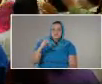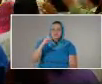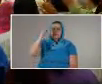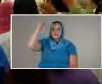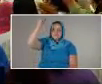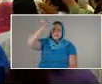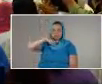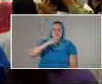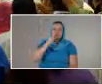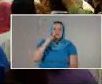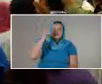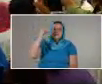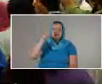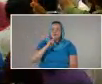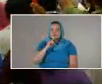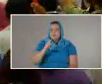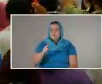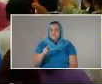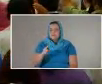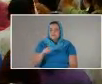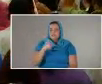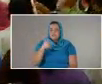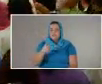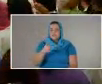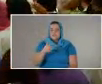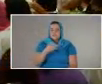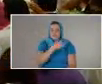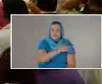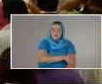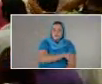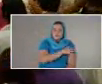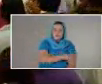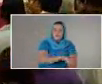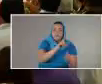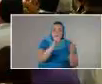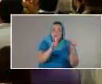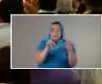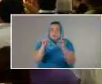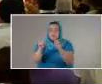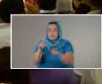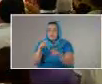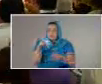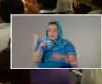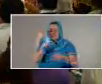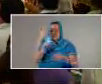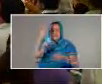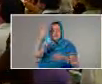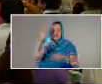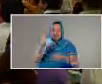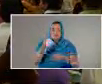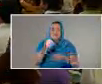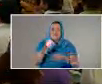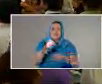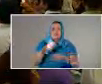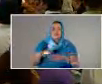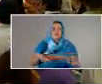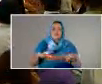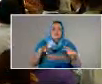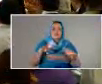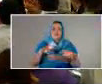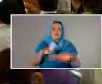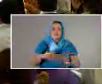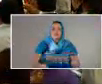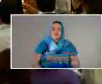bendiciéndoles, Señor, declarando que el bien y la misericordia los han de perseguir todos los días de su vida, y que el temor de Dios